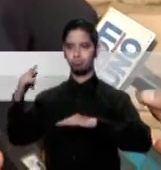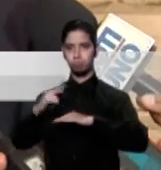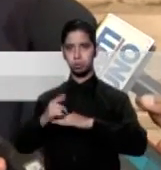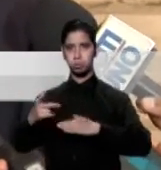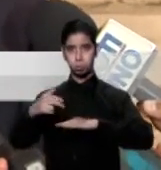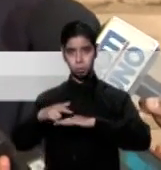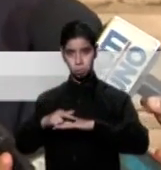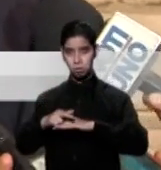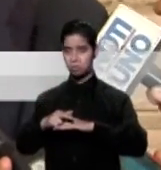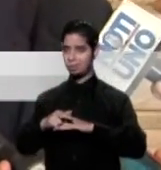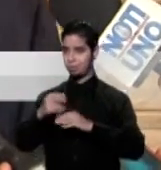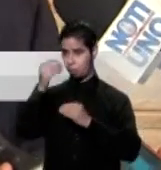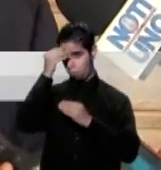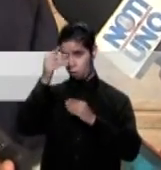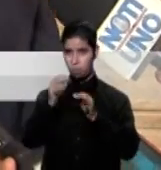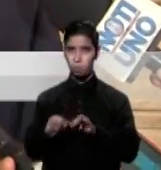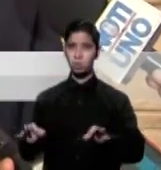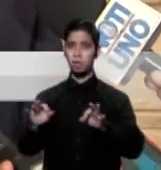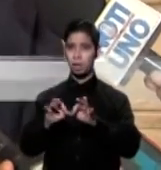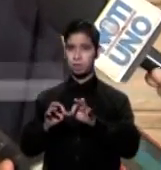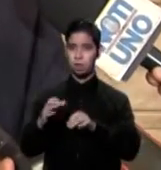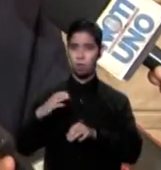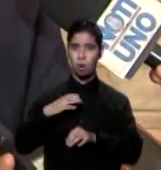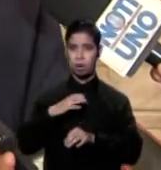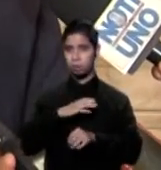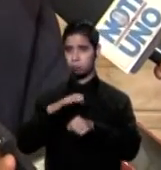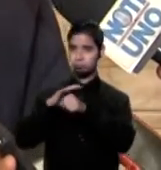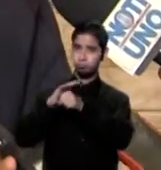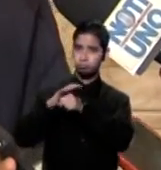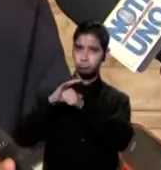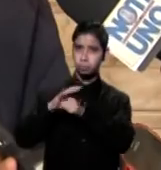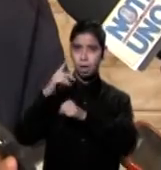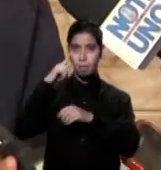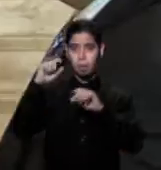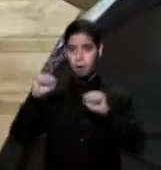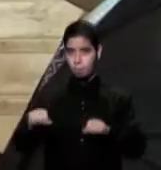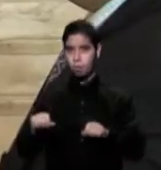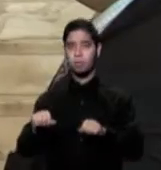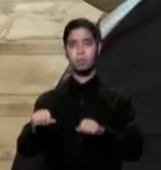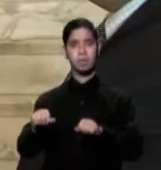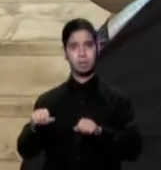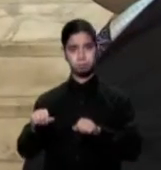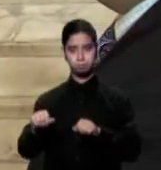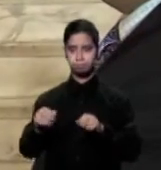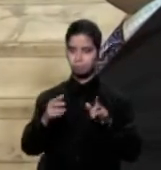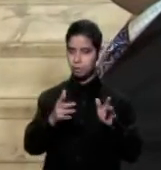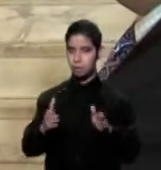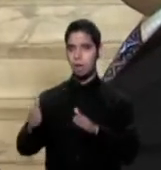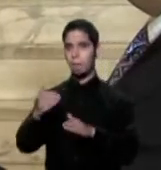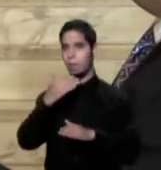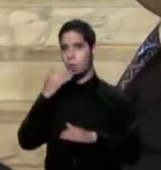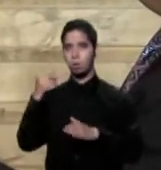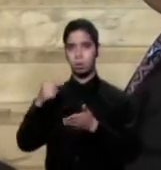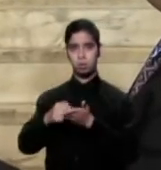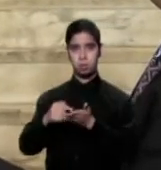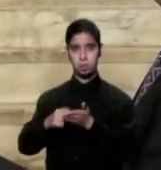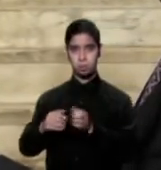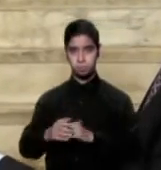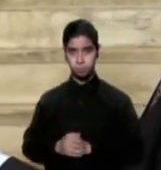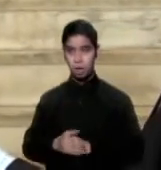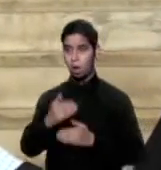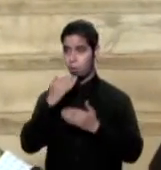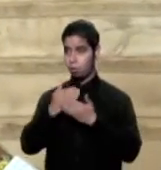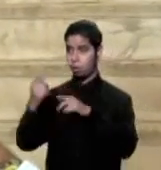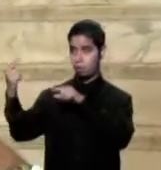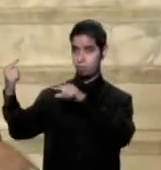seguir presionando al Congreso Federal para reestructurar la deuda. Es bueno que él haya venido porque él, al entrevistar a